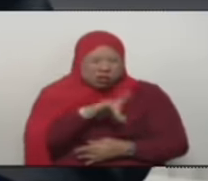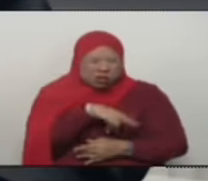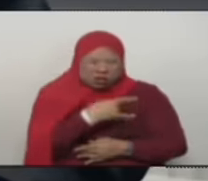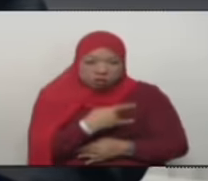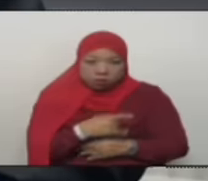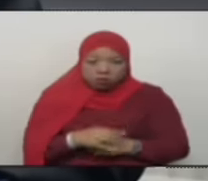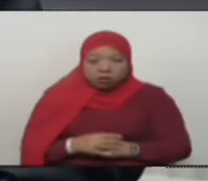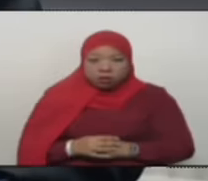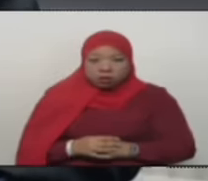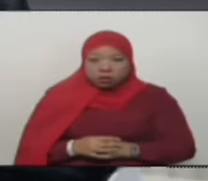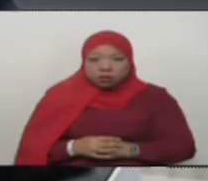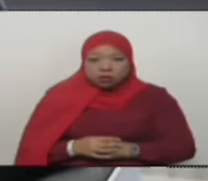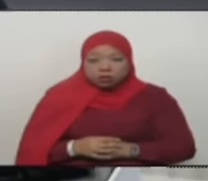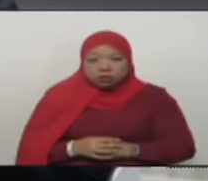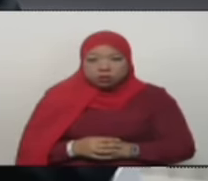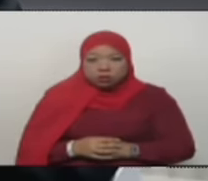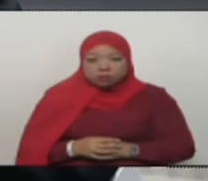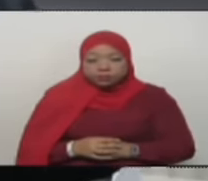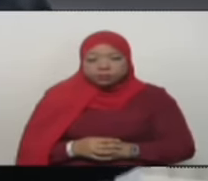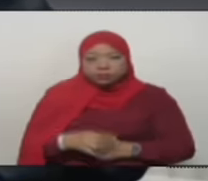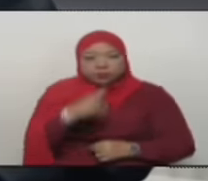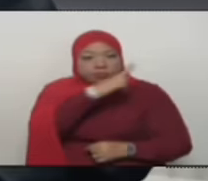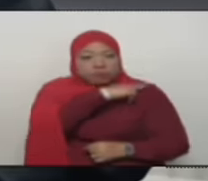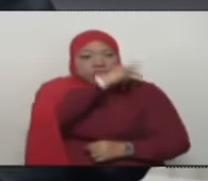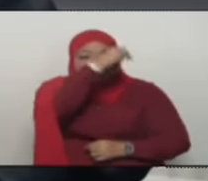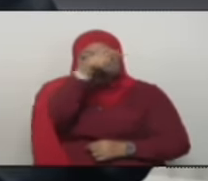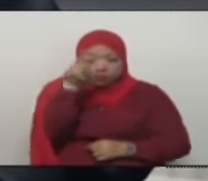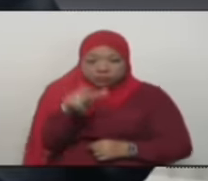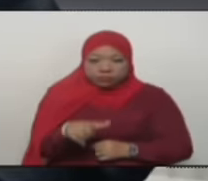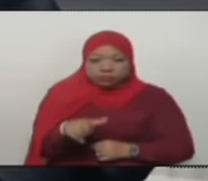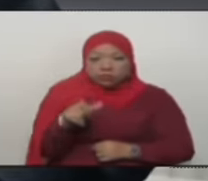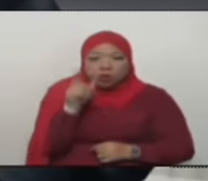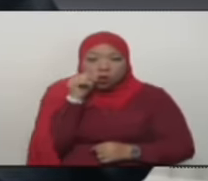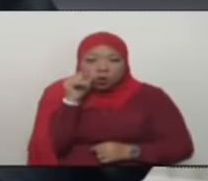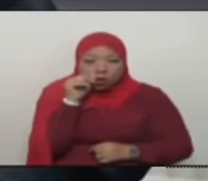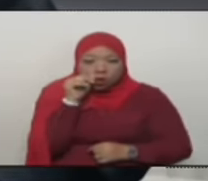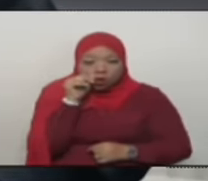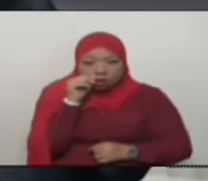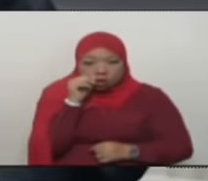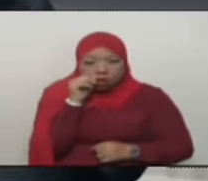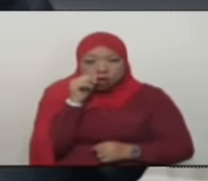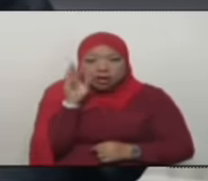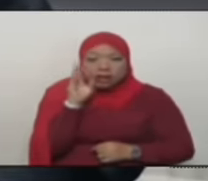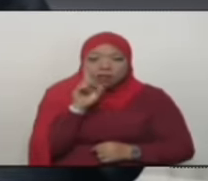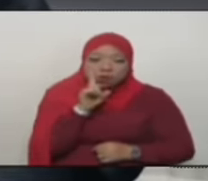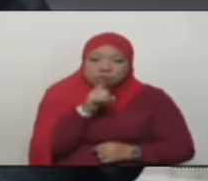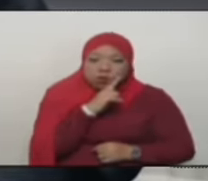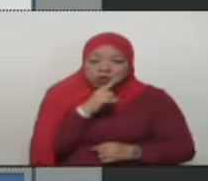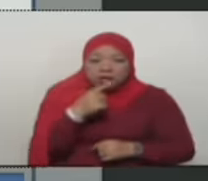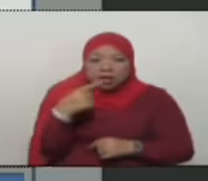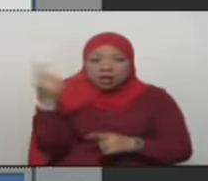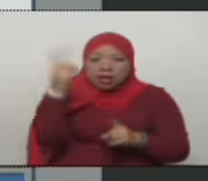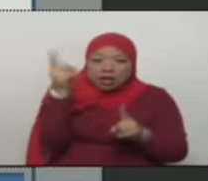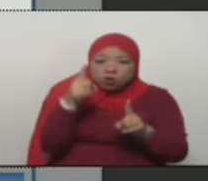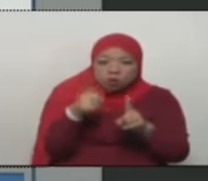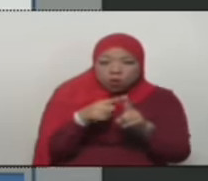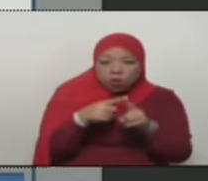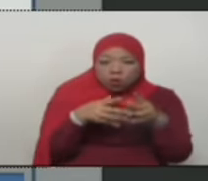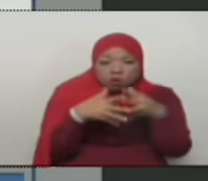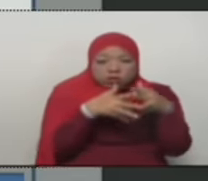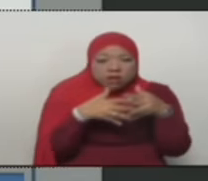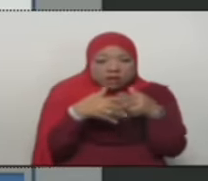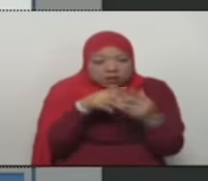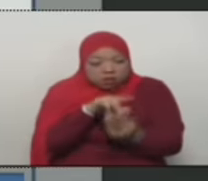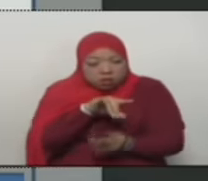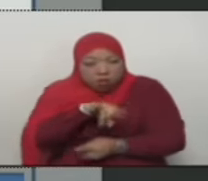Walter Mivane, que es realmente el jefe de todos ellos, un profesor jefe de la Cátedra de Muestreo de la Escuela de Estadística de la Universidad de Michigan. Un